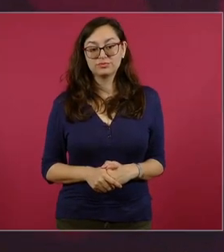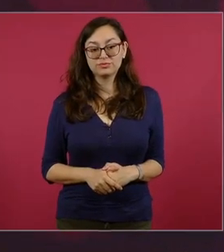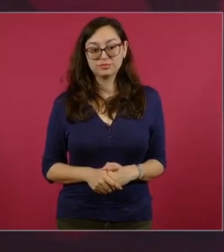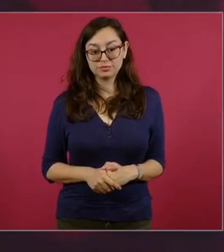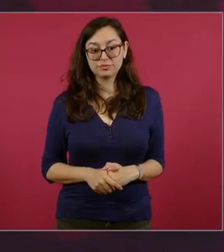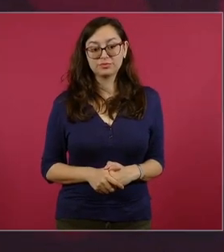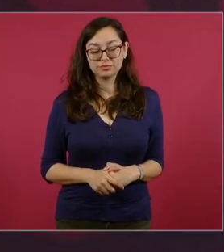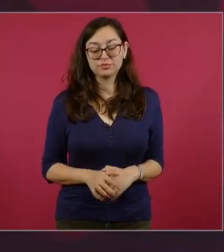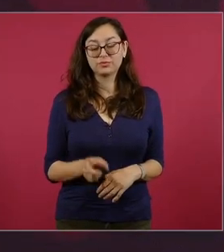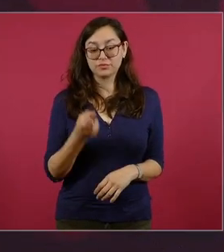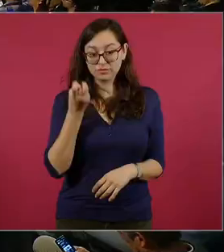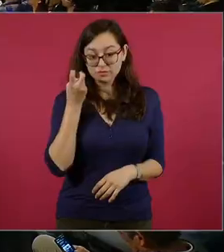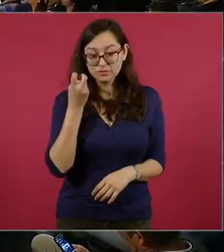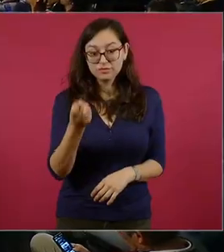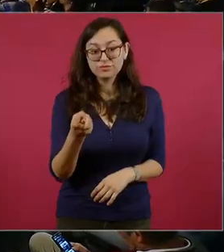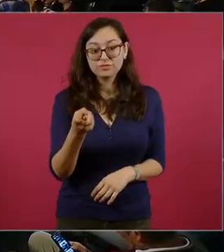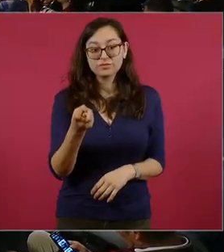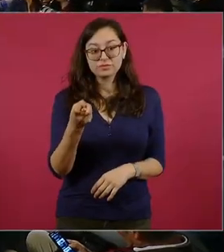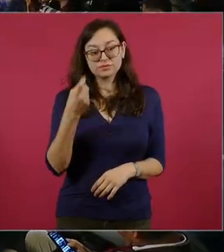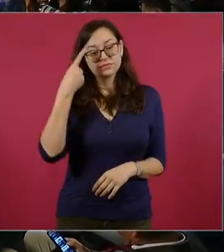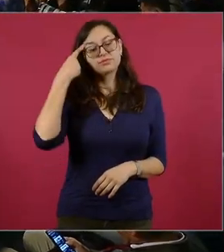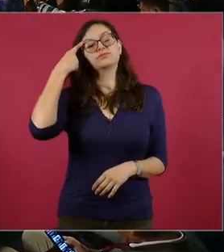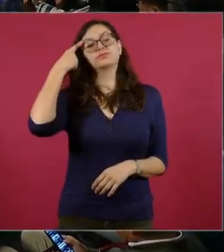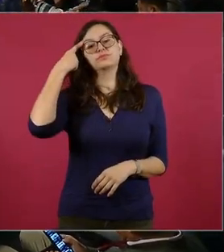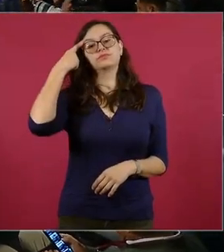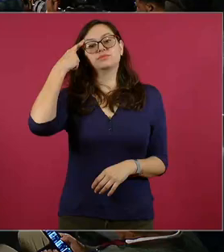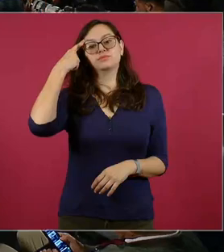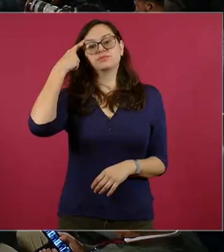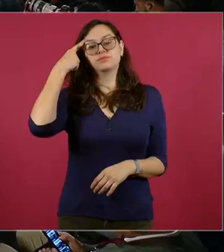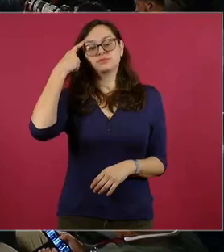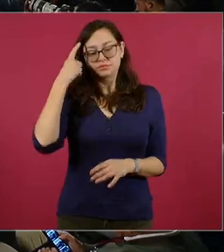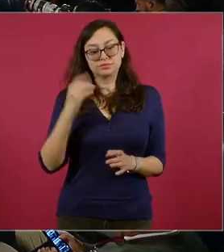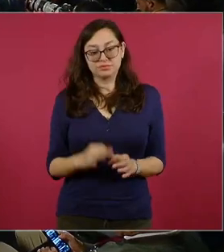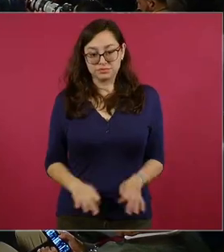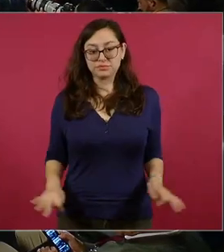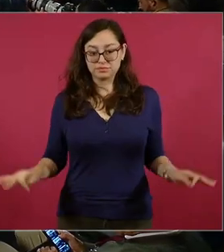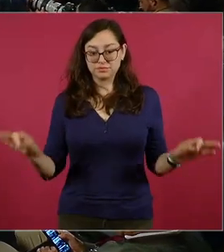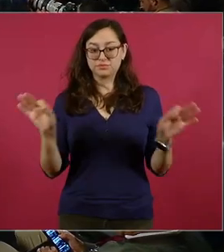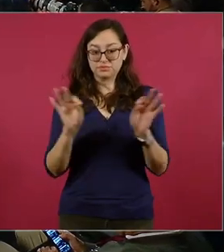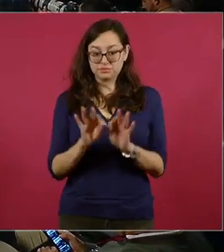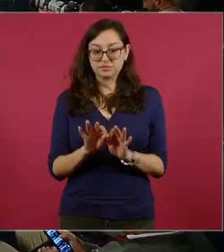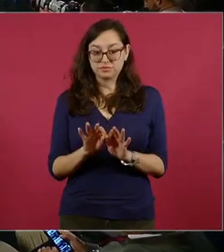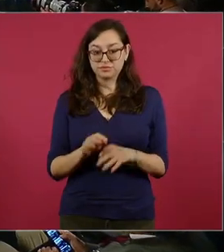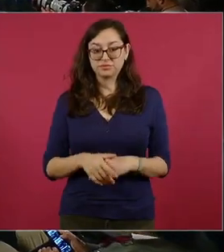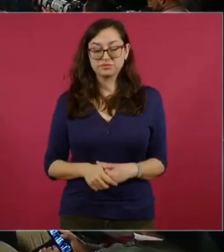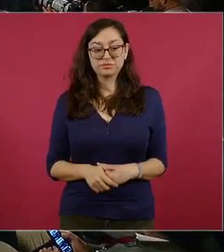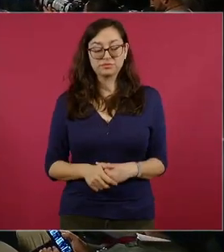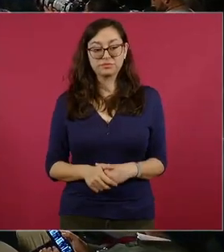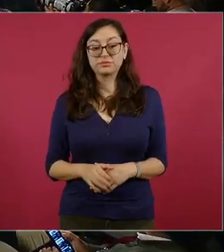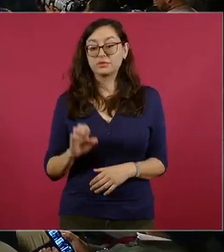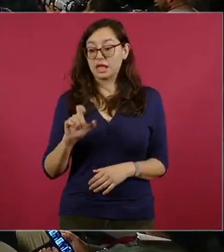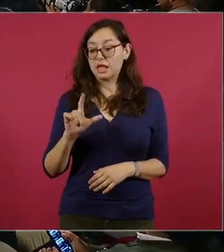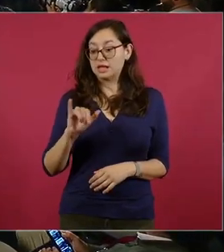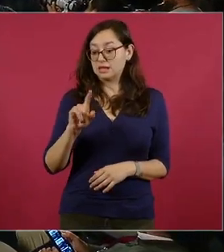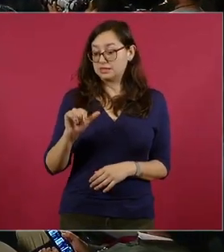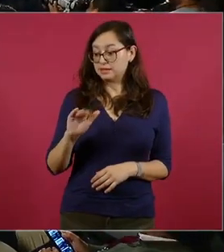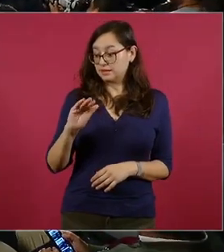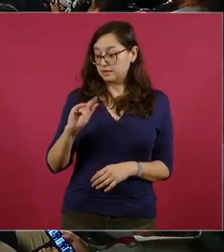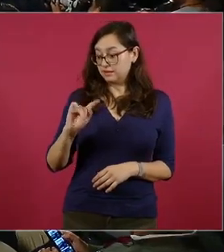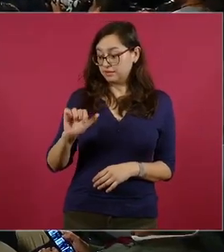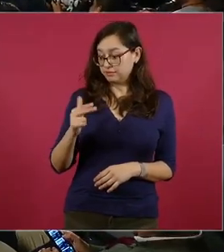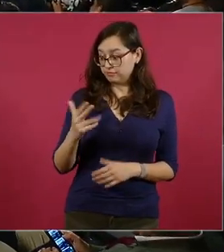Entonces, eso es mucho, muy importante. Entonces, Elizabeth va